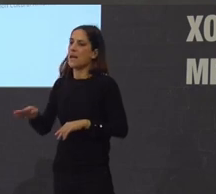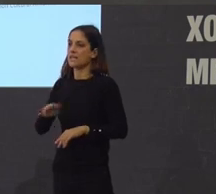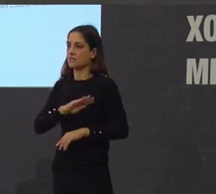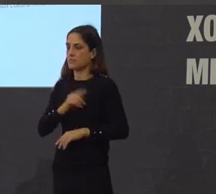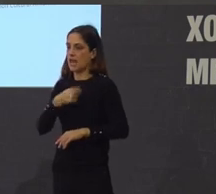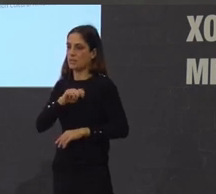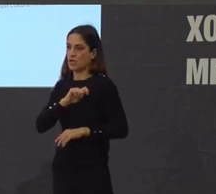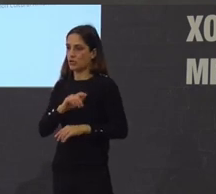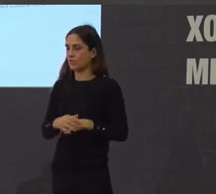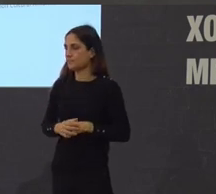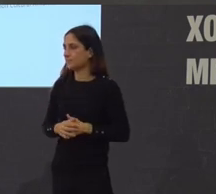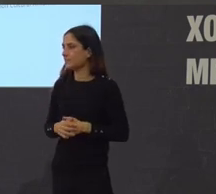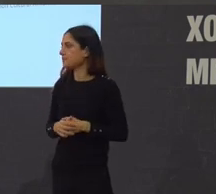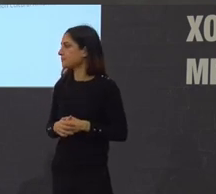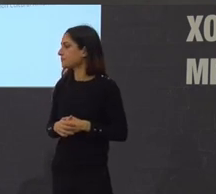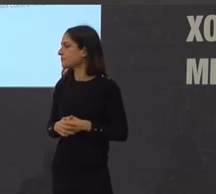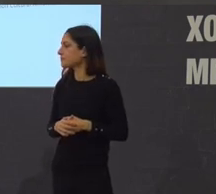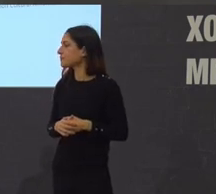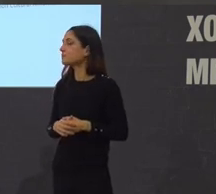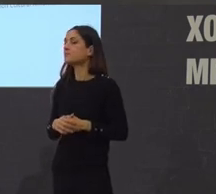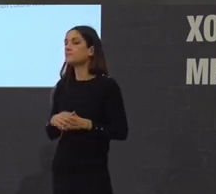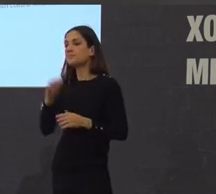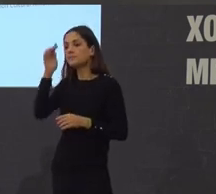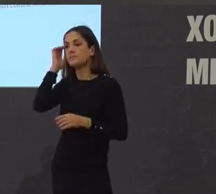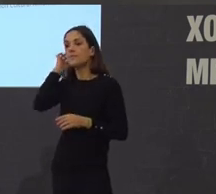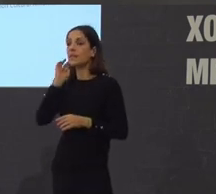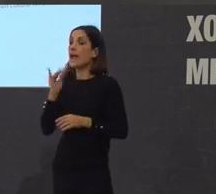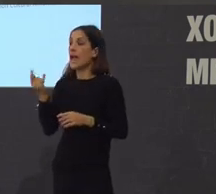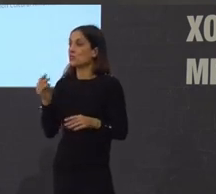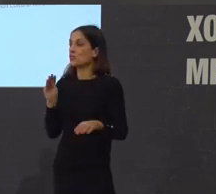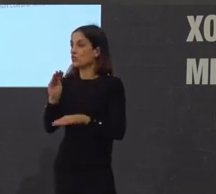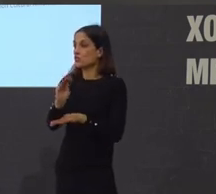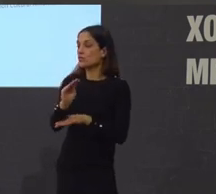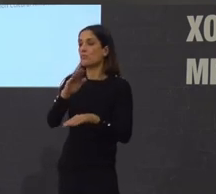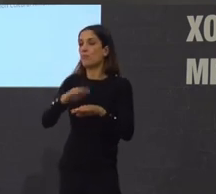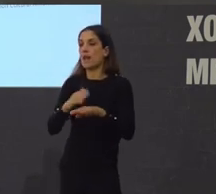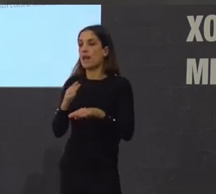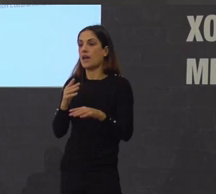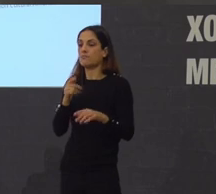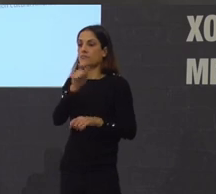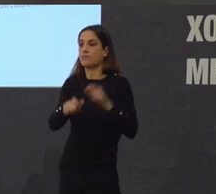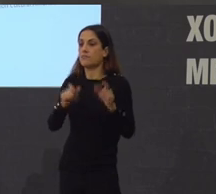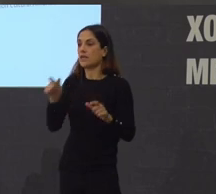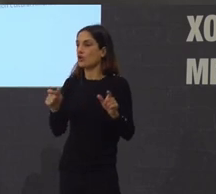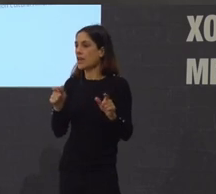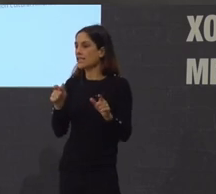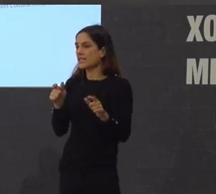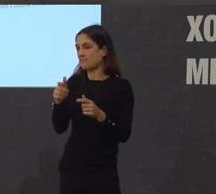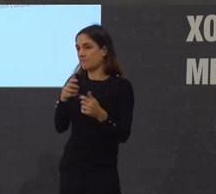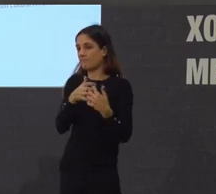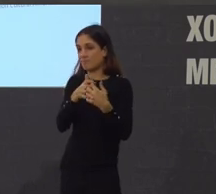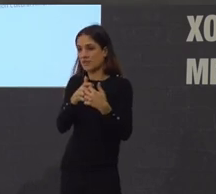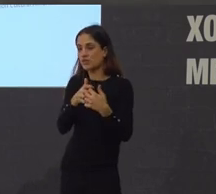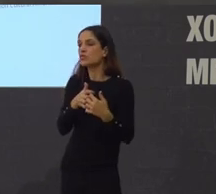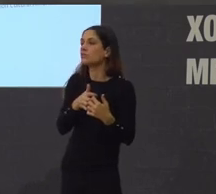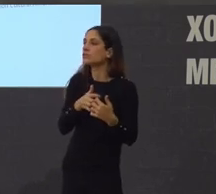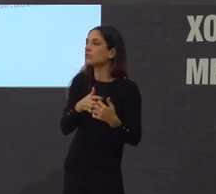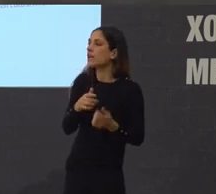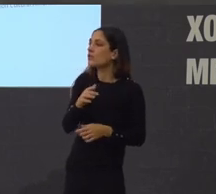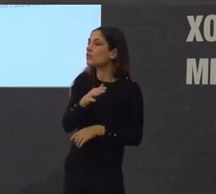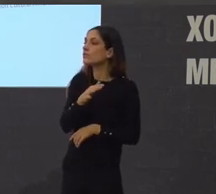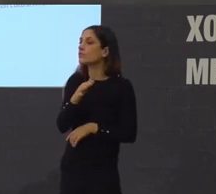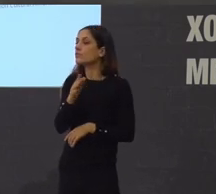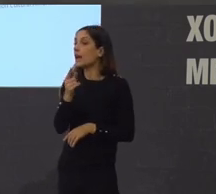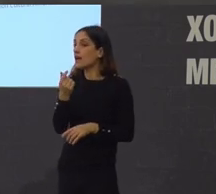corrupción pixar vos en cuanto a su sitio al combatiente el propio secretario provincial la comisión de